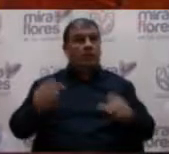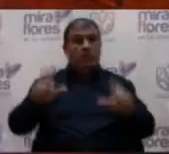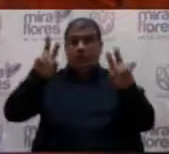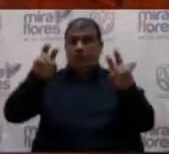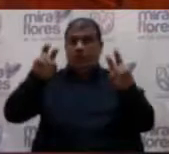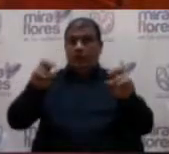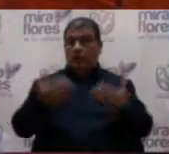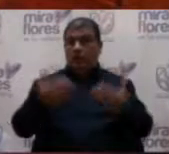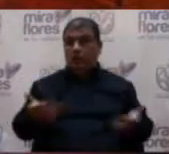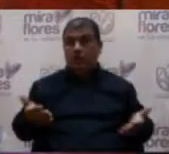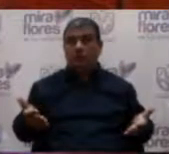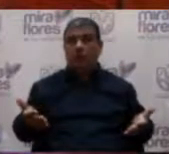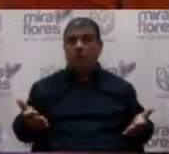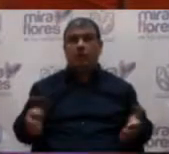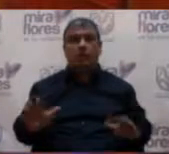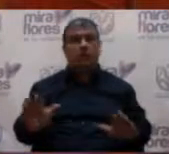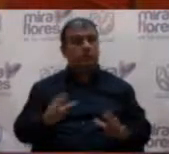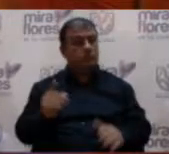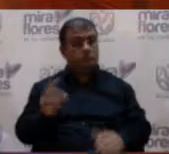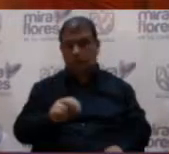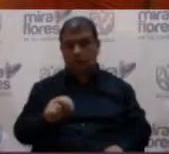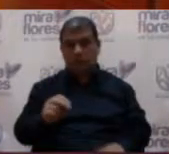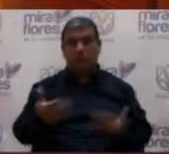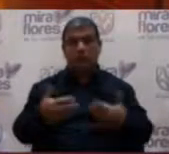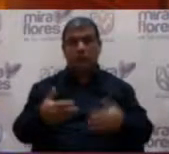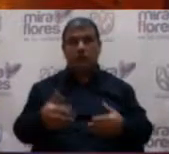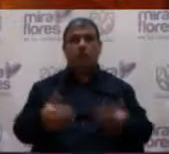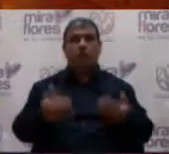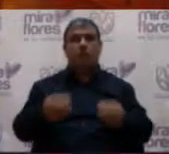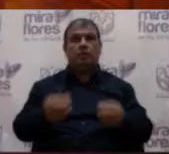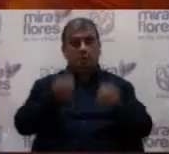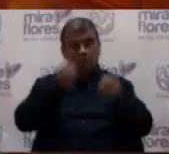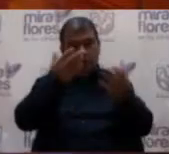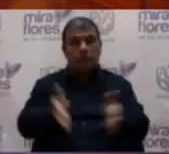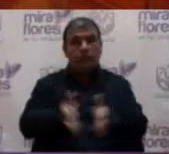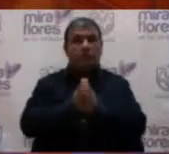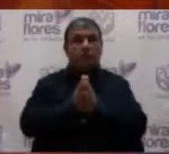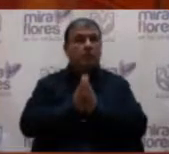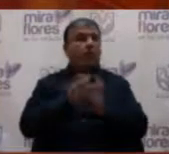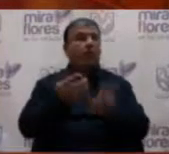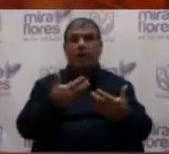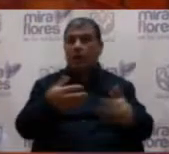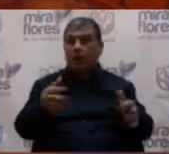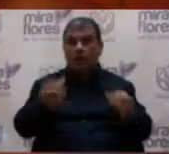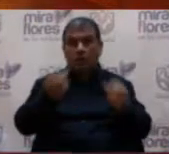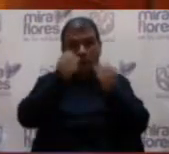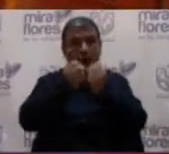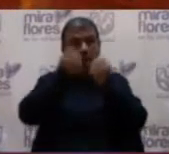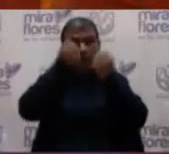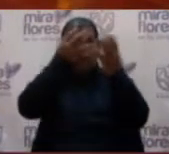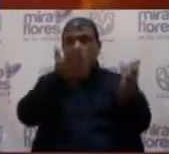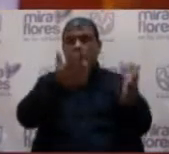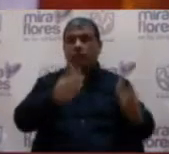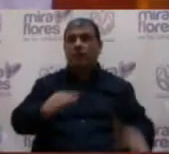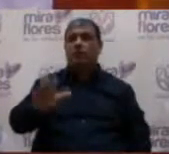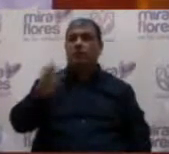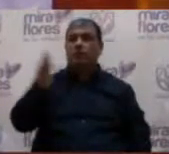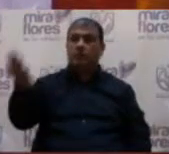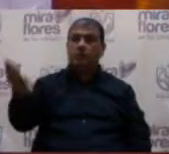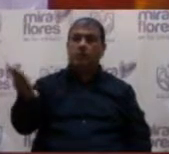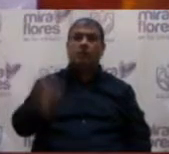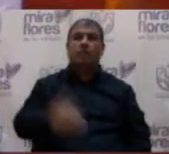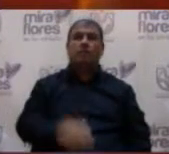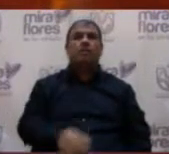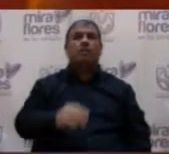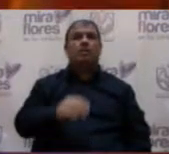tema? No, señor alcalde, tenemos la estación informes y pedidos. ¿Algún informe? No, sí, le damos